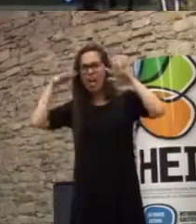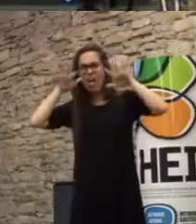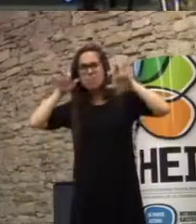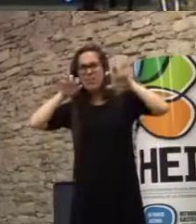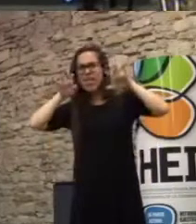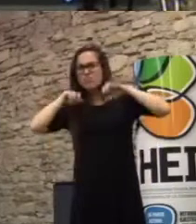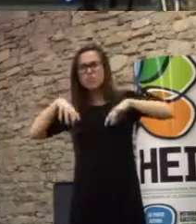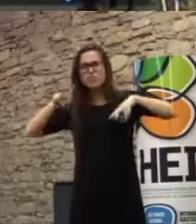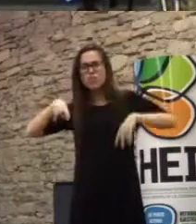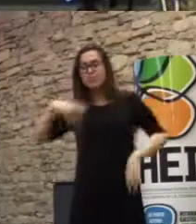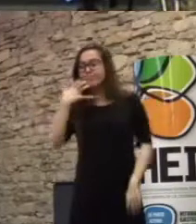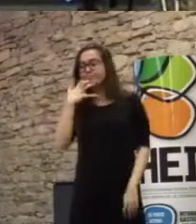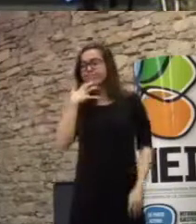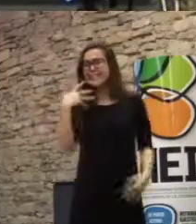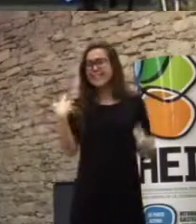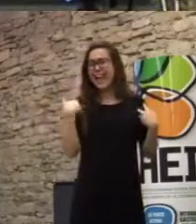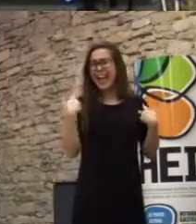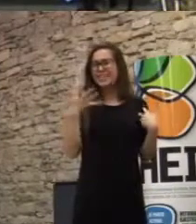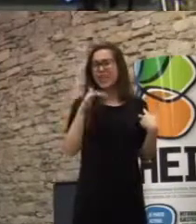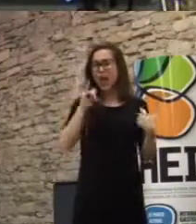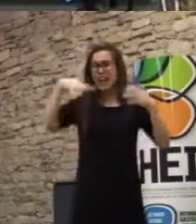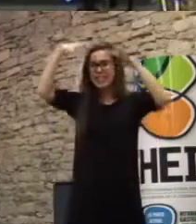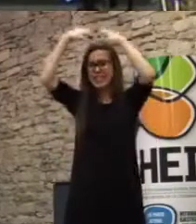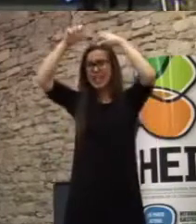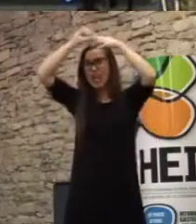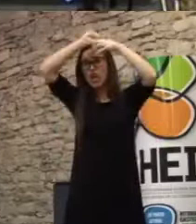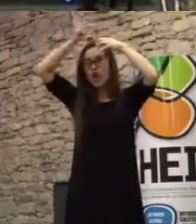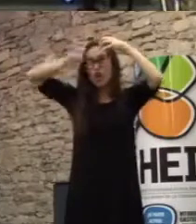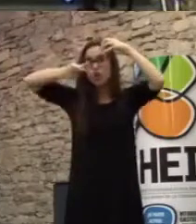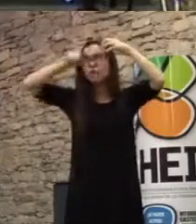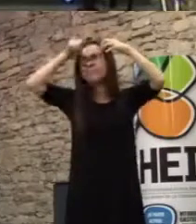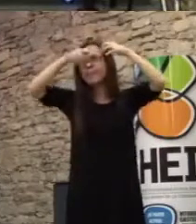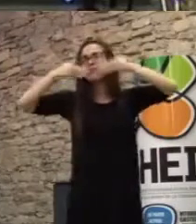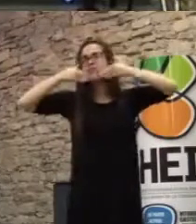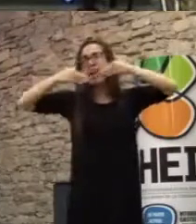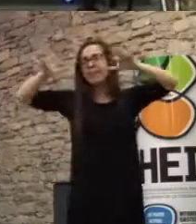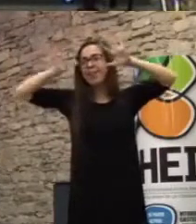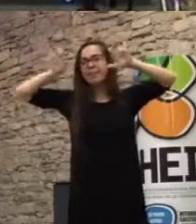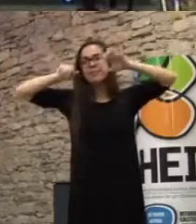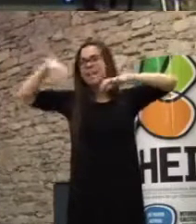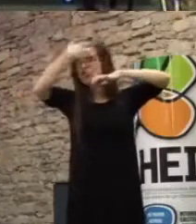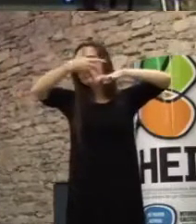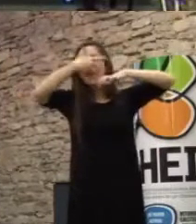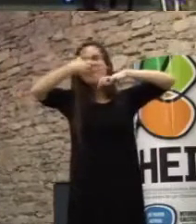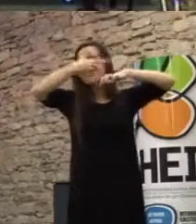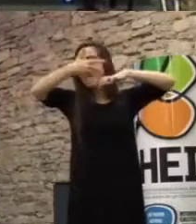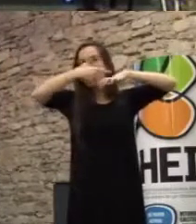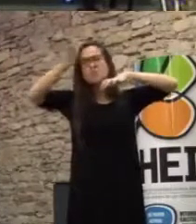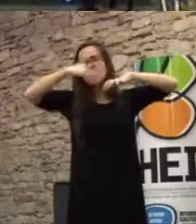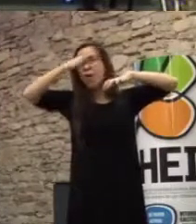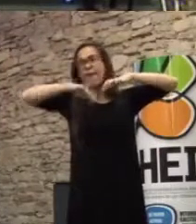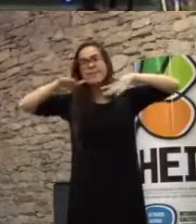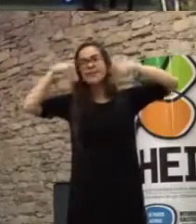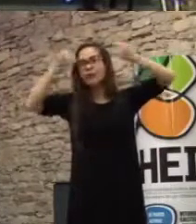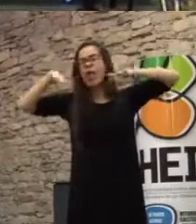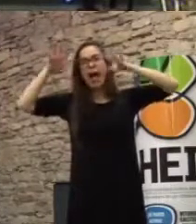asco la célula de nuestro córtex cerebral que implica el aprendizaje se queda sin riego sanguíneo y no podemos aprender